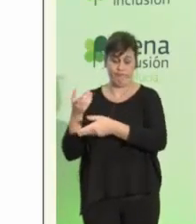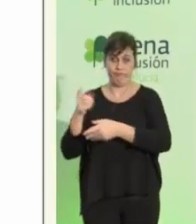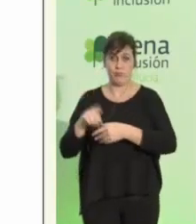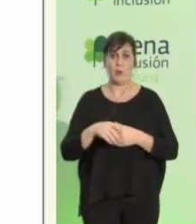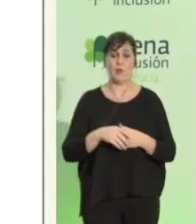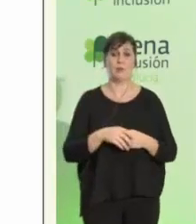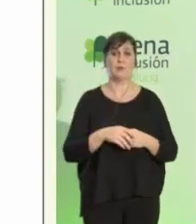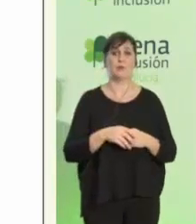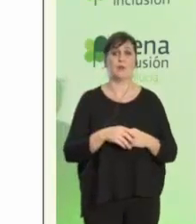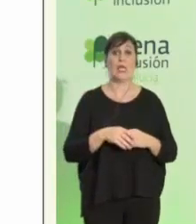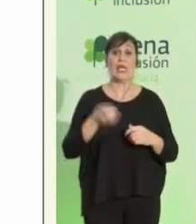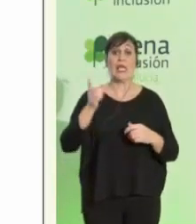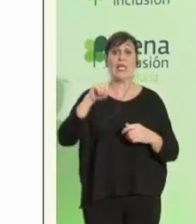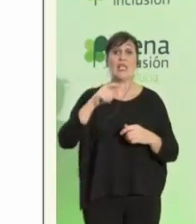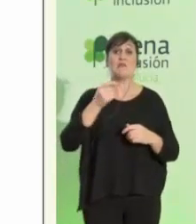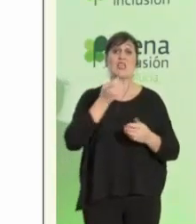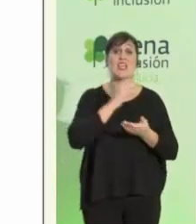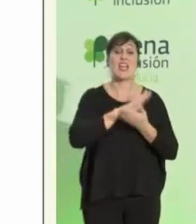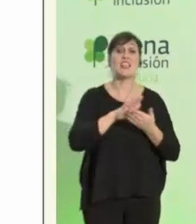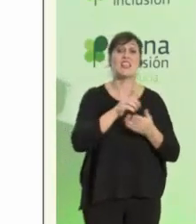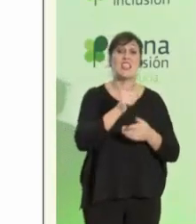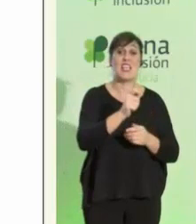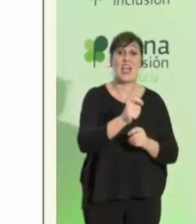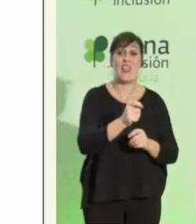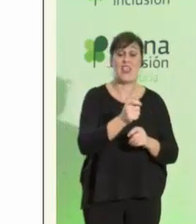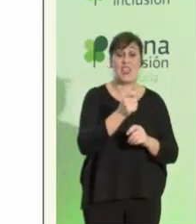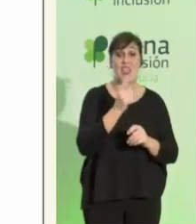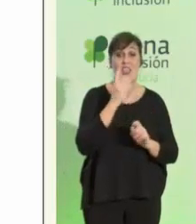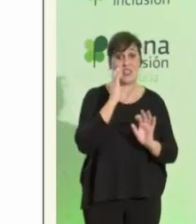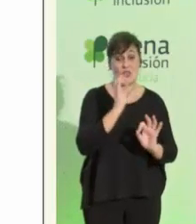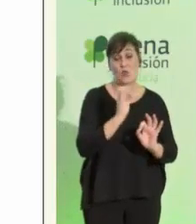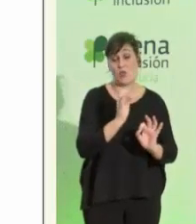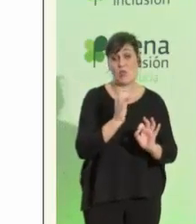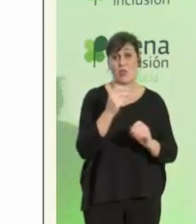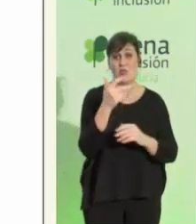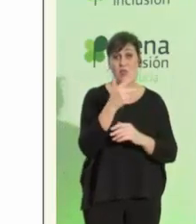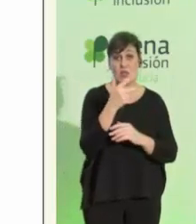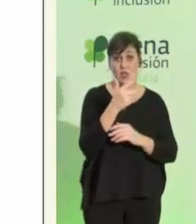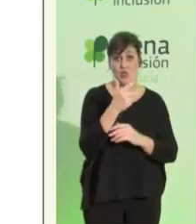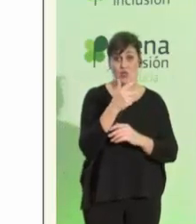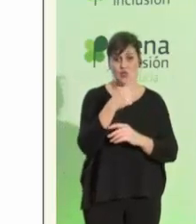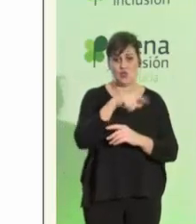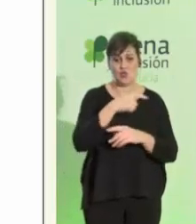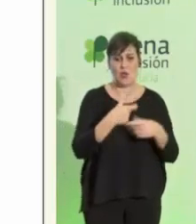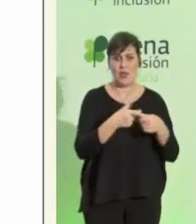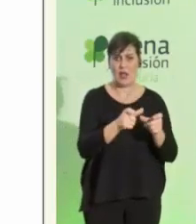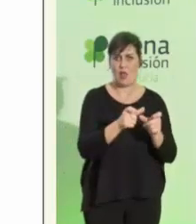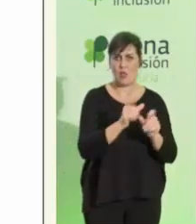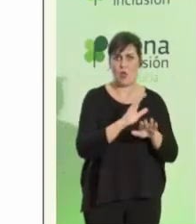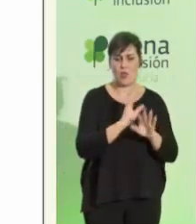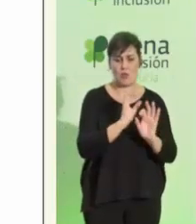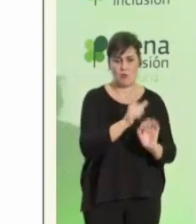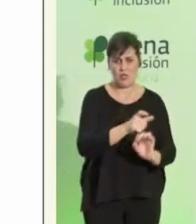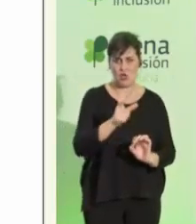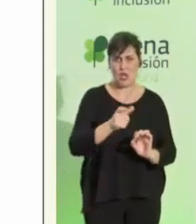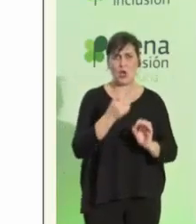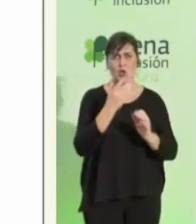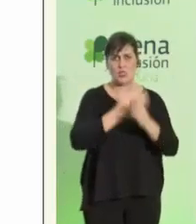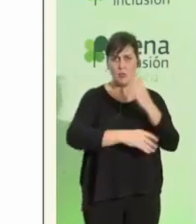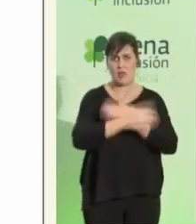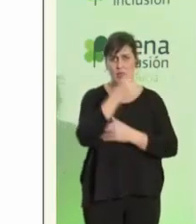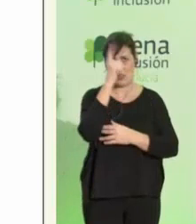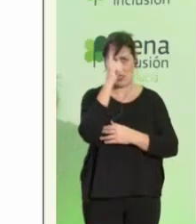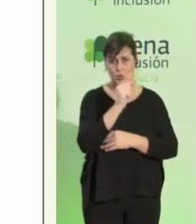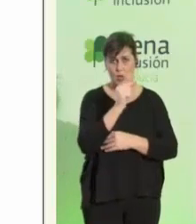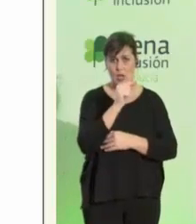También trabajamos en la garantía de derechos. Hay una delegación para personas con discapacidades intelectuales.